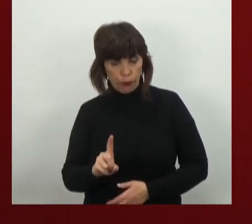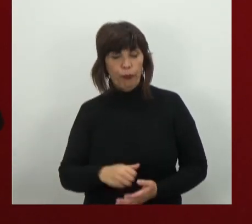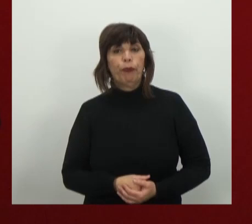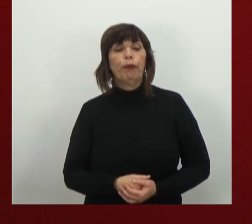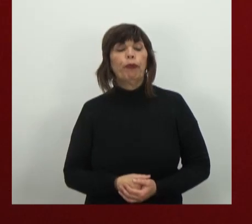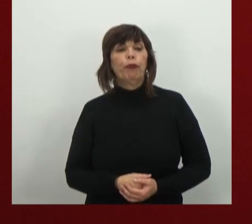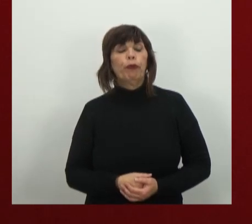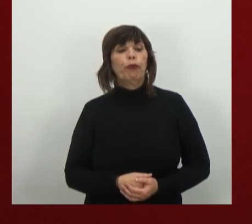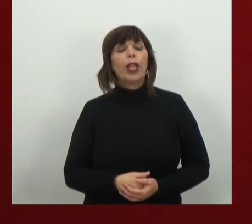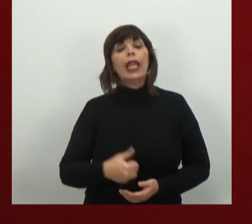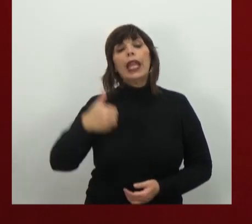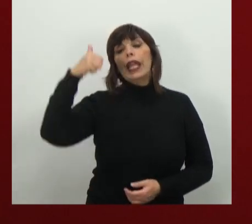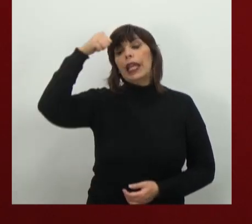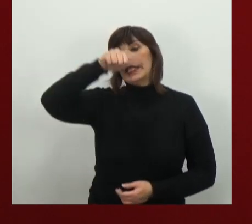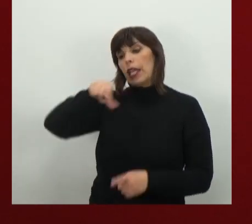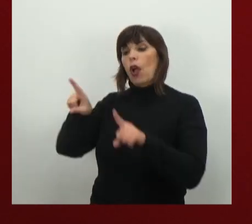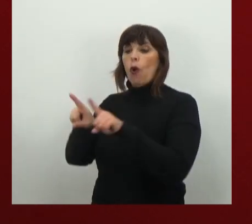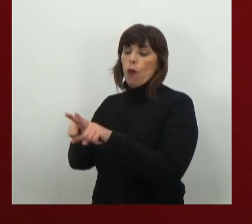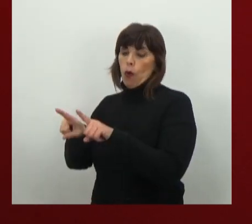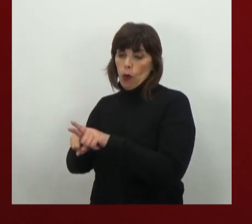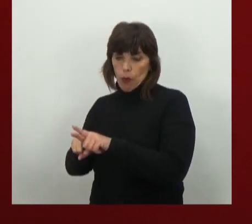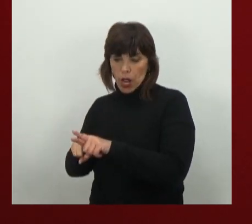Y Lázaro tenía dos hermanas.